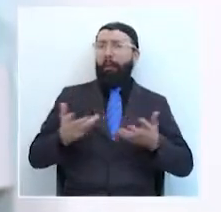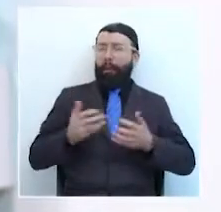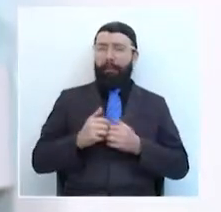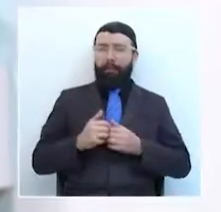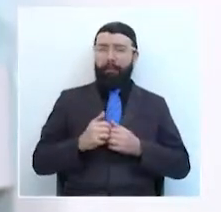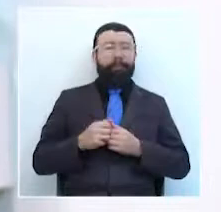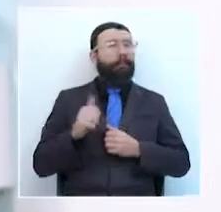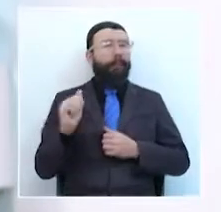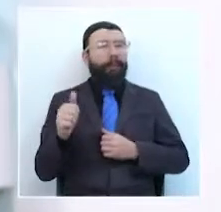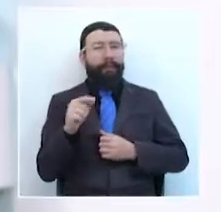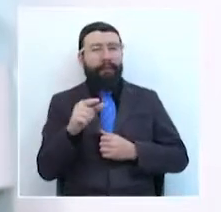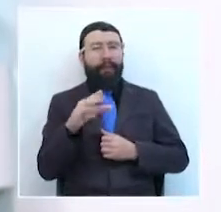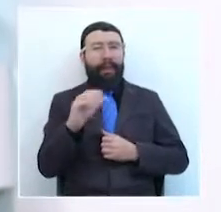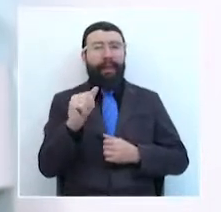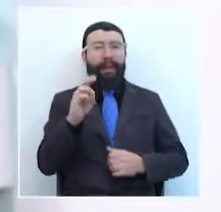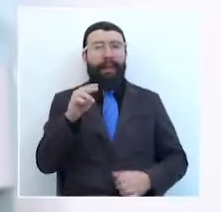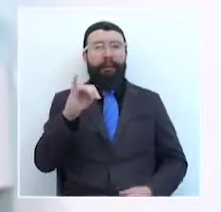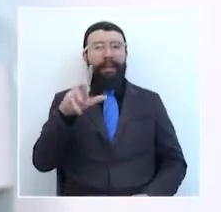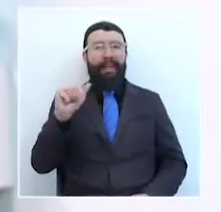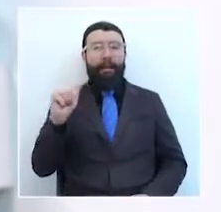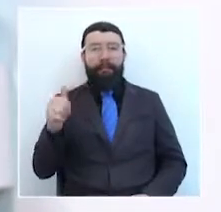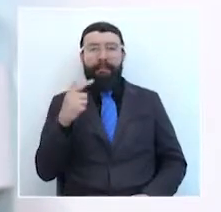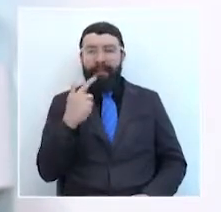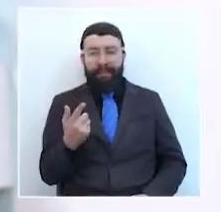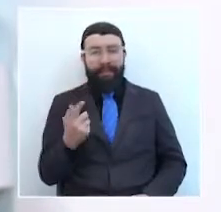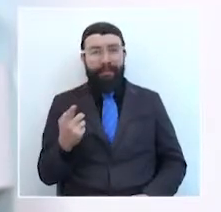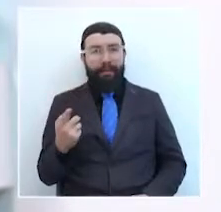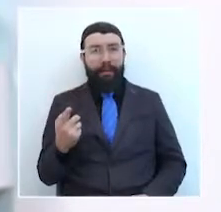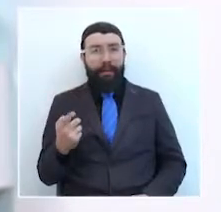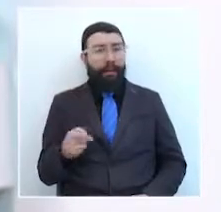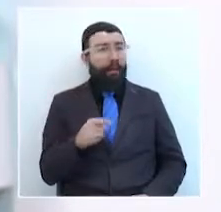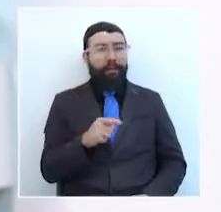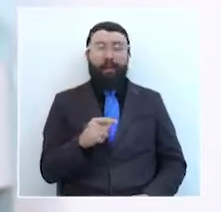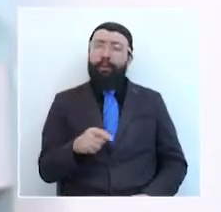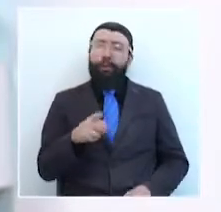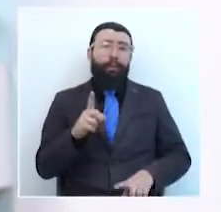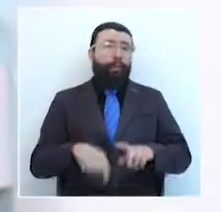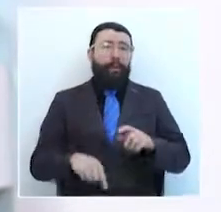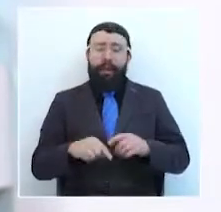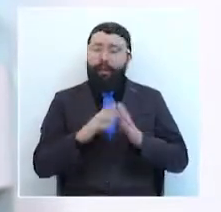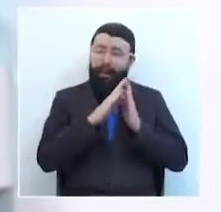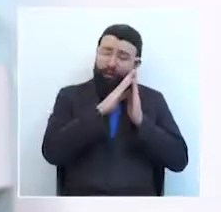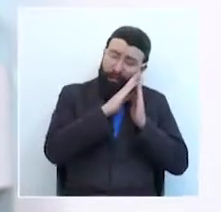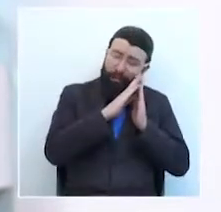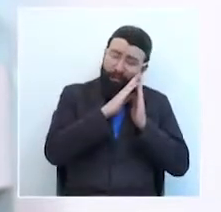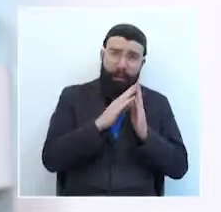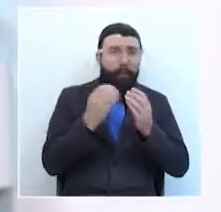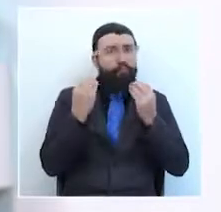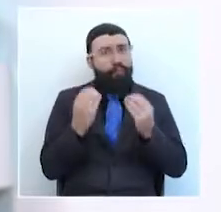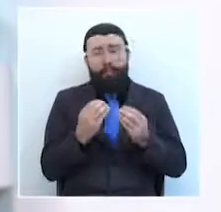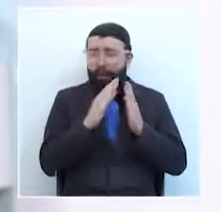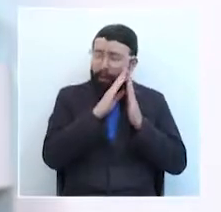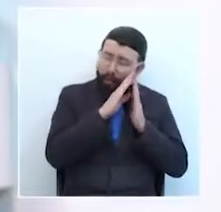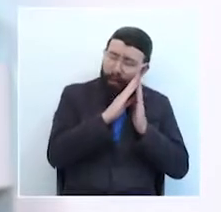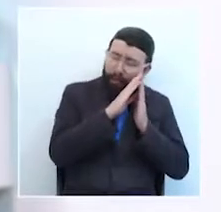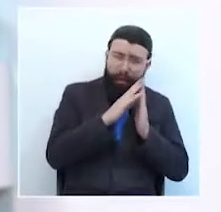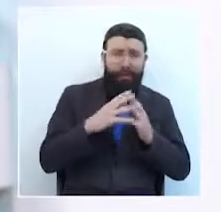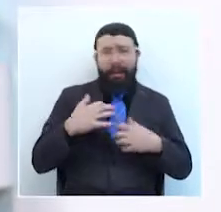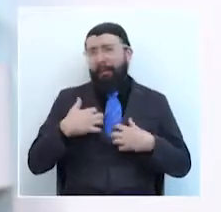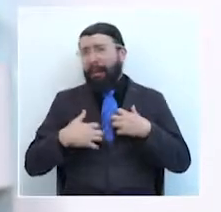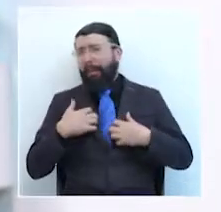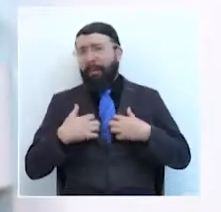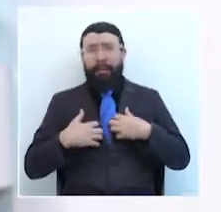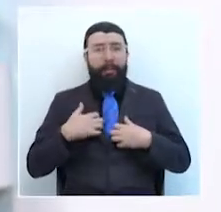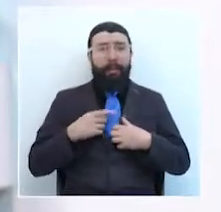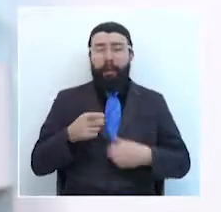dice me decía que a mí me llamaba es que ella no ha podido dormir lleva varias noches sin dormir porque le tiene pánico hablar por